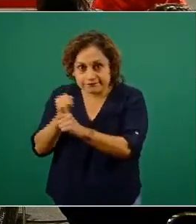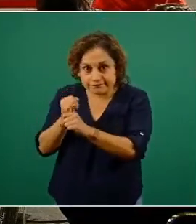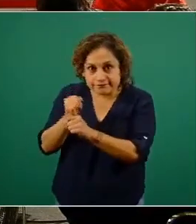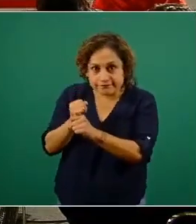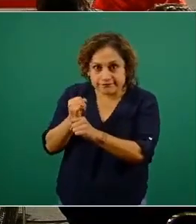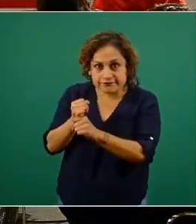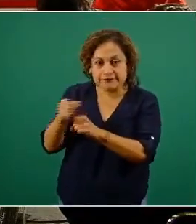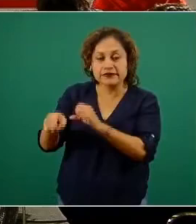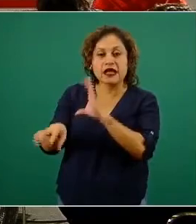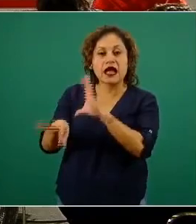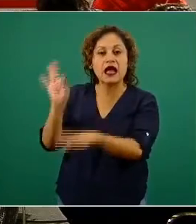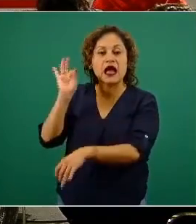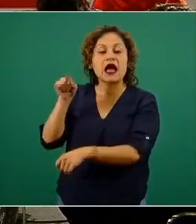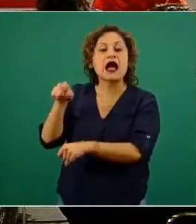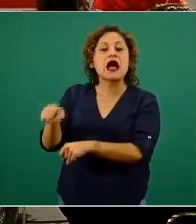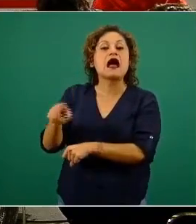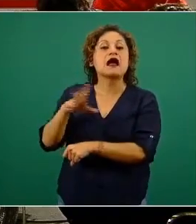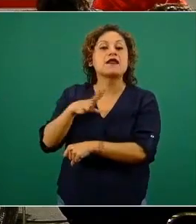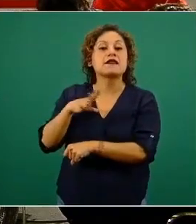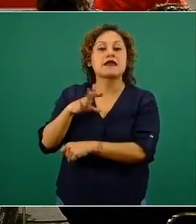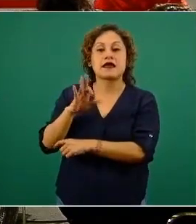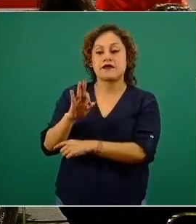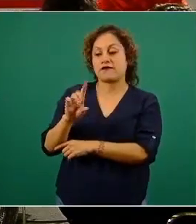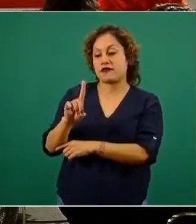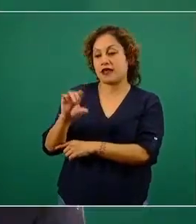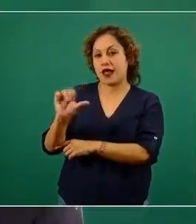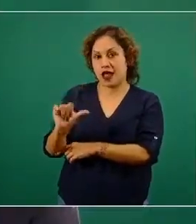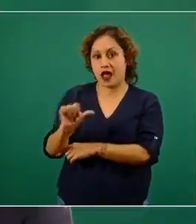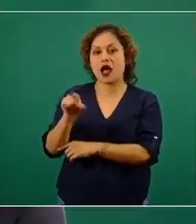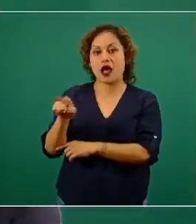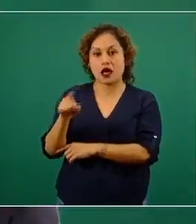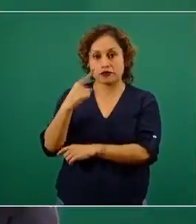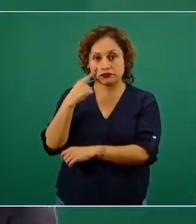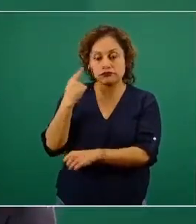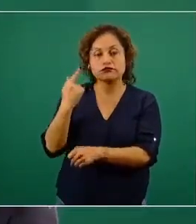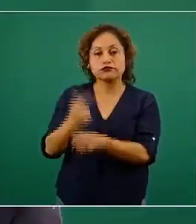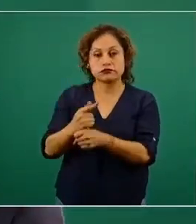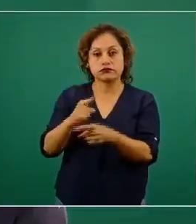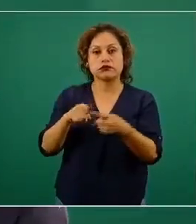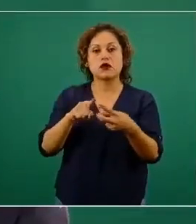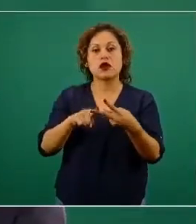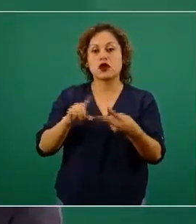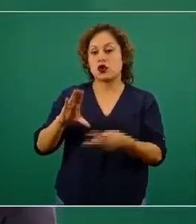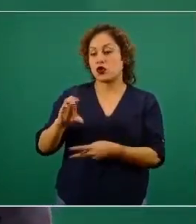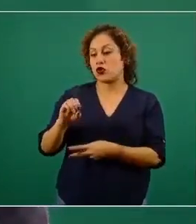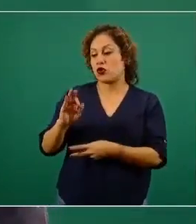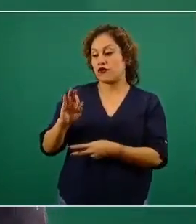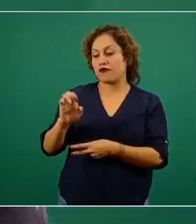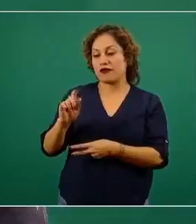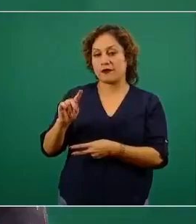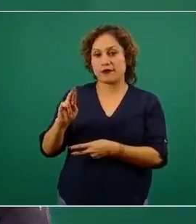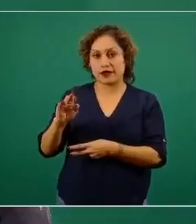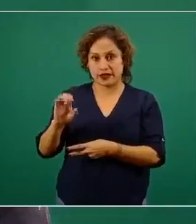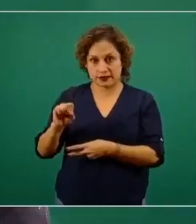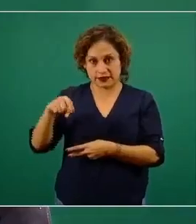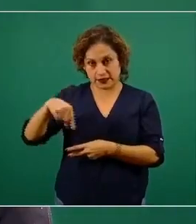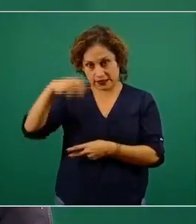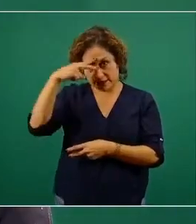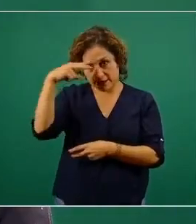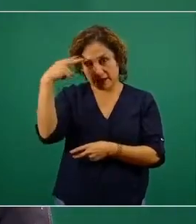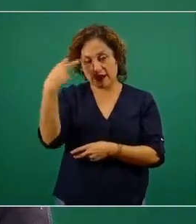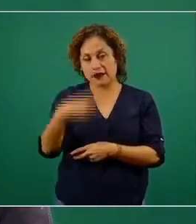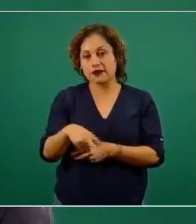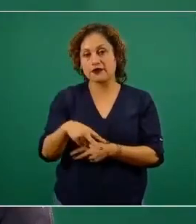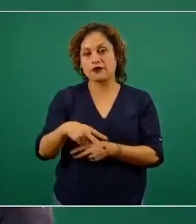regulatorias de alto rendimiento como la FDA de Estados Unidos y después por COFEPRIS, y con base en ello